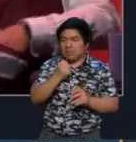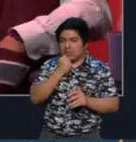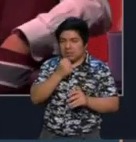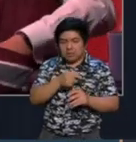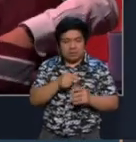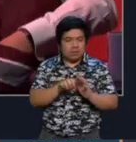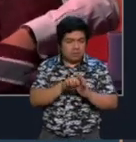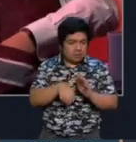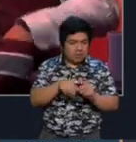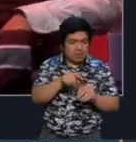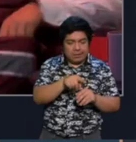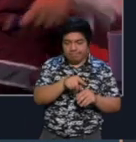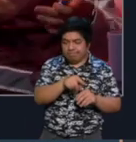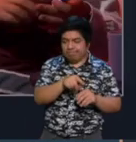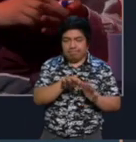mantenimiento,